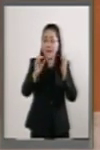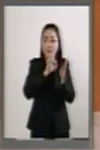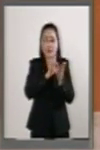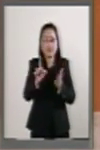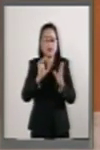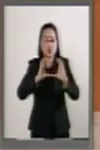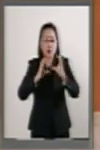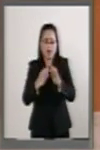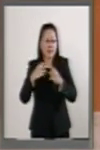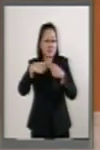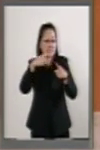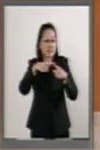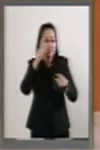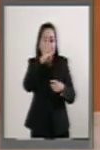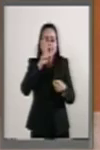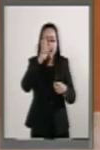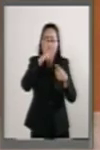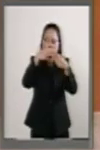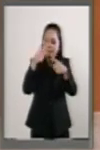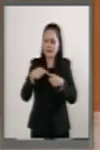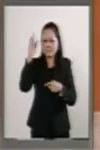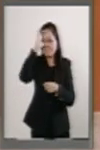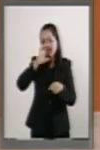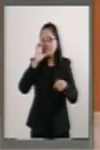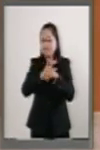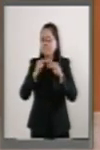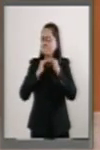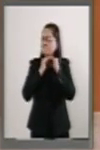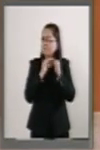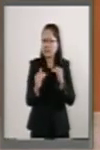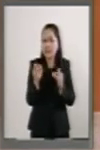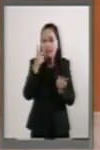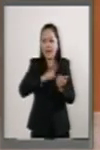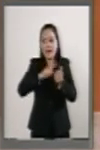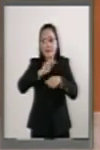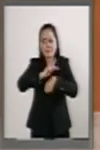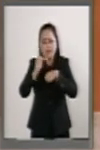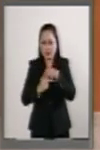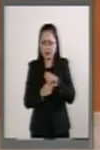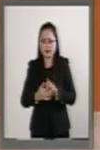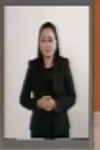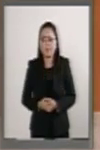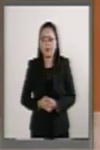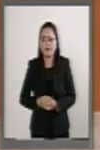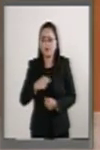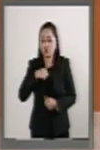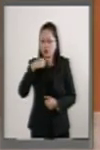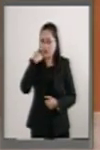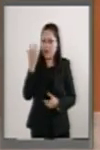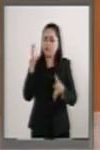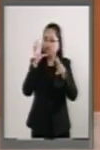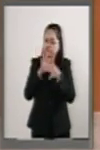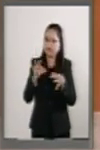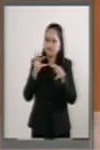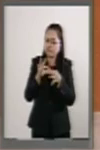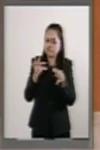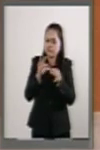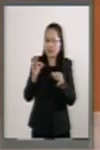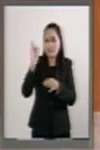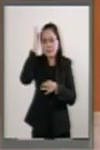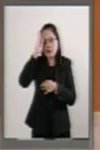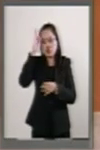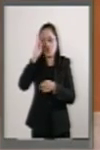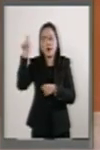las diferentes lenguas y culturas que coexisten en el territorio nacional. Permítanme terminar citando a la filósofa